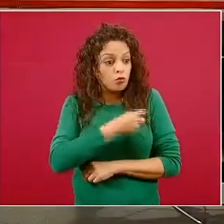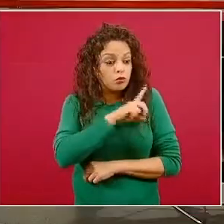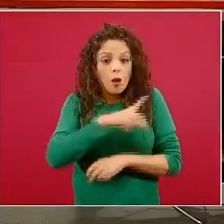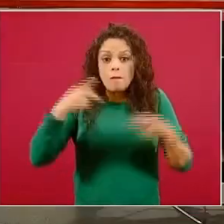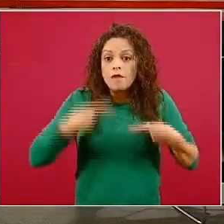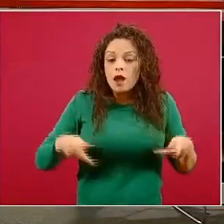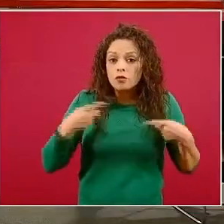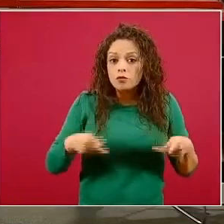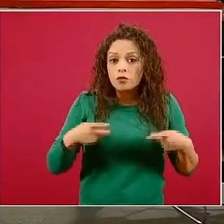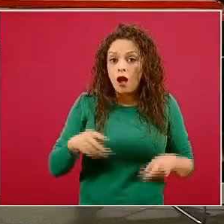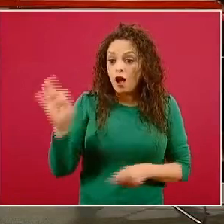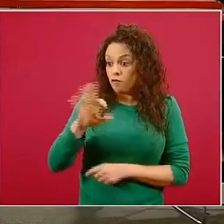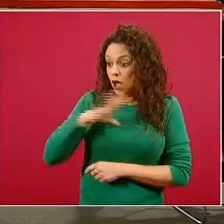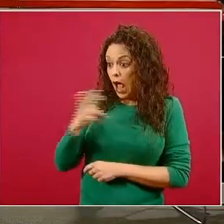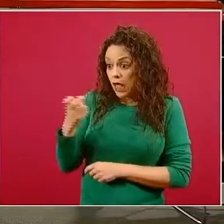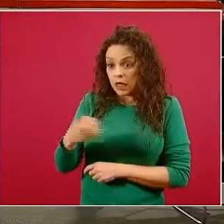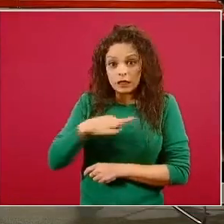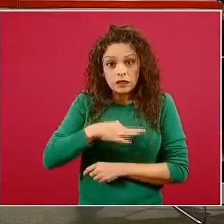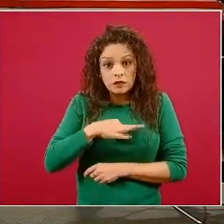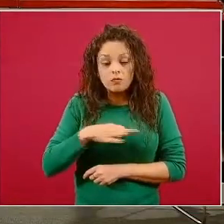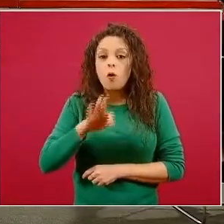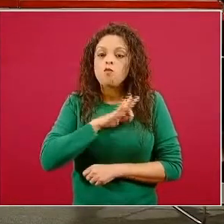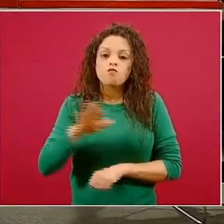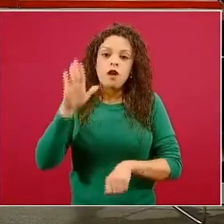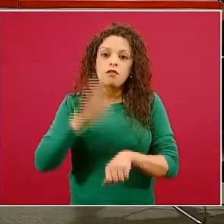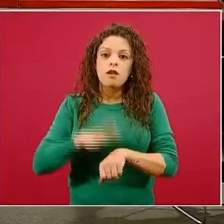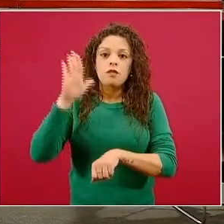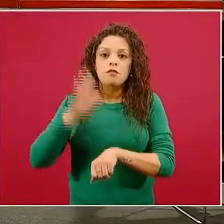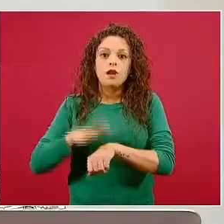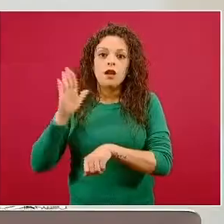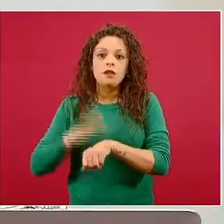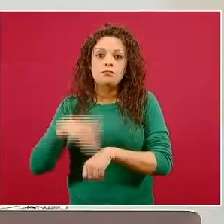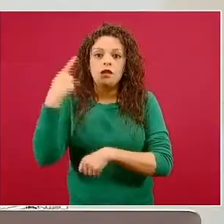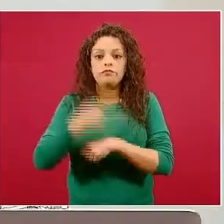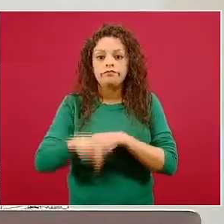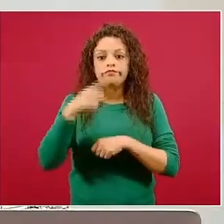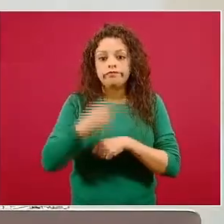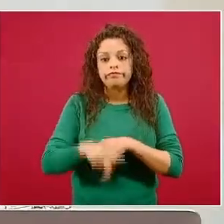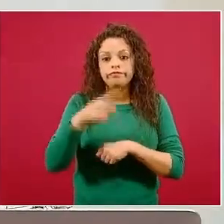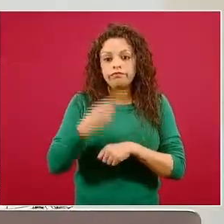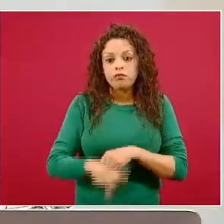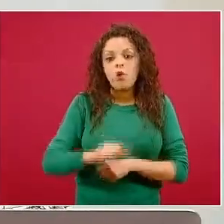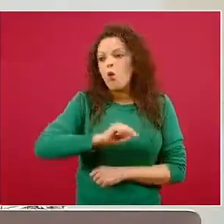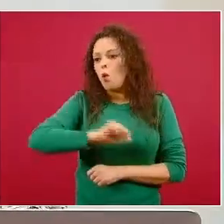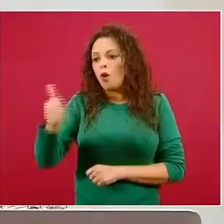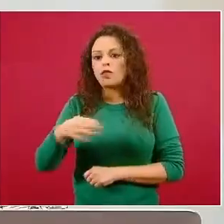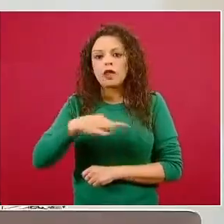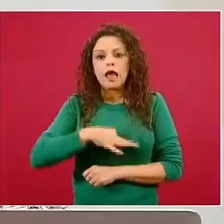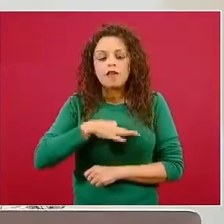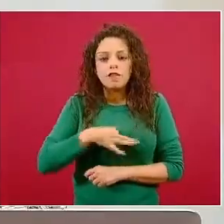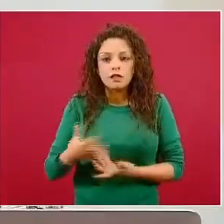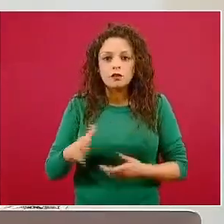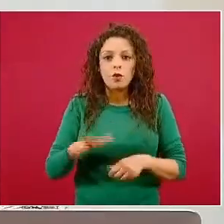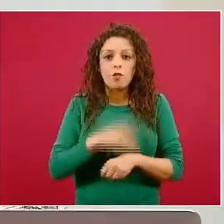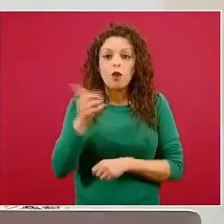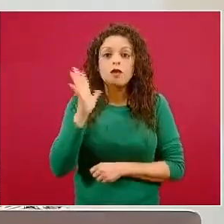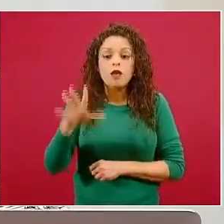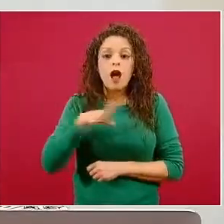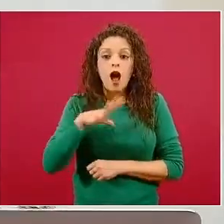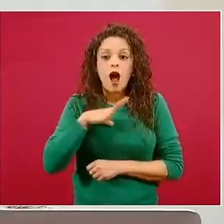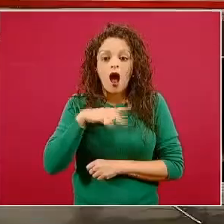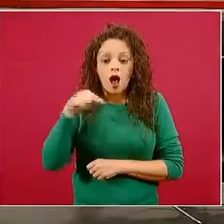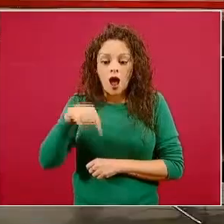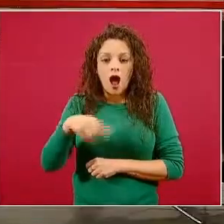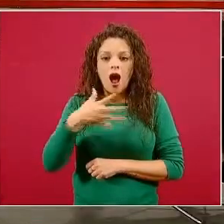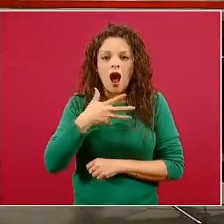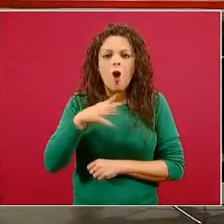el tener una infección te incrementa el riesgo de tener otras infecciones, a veces por la propia laceración que existe en las